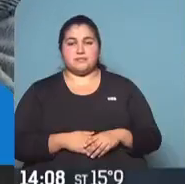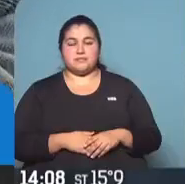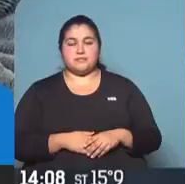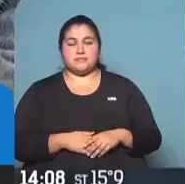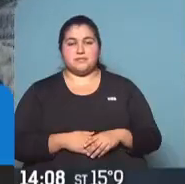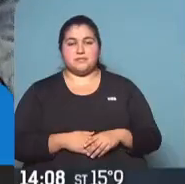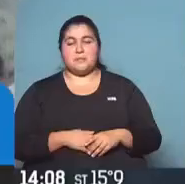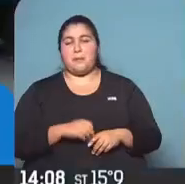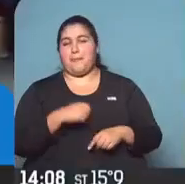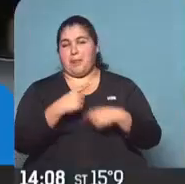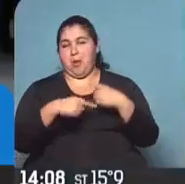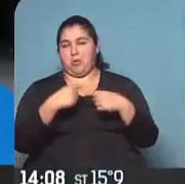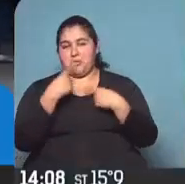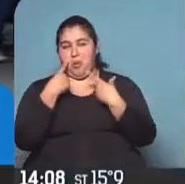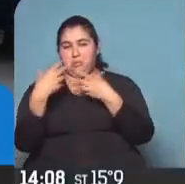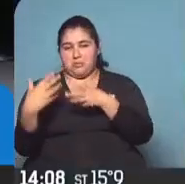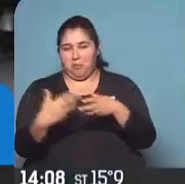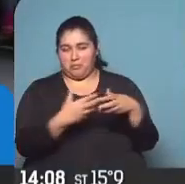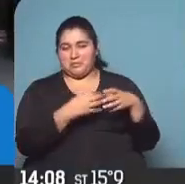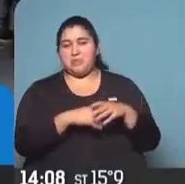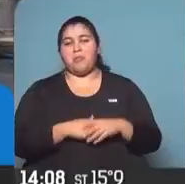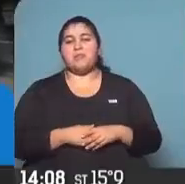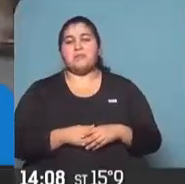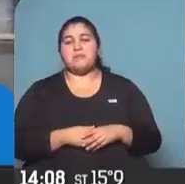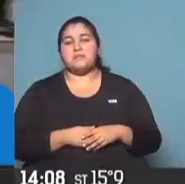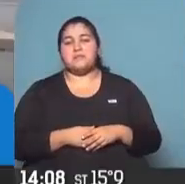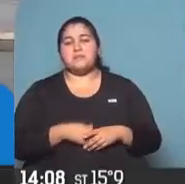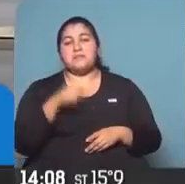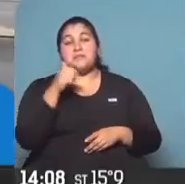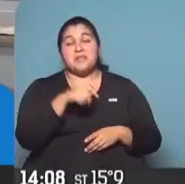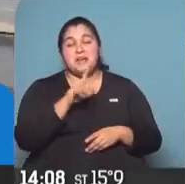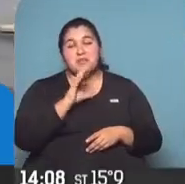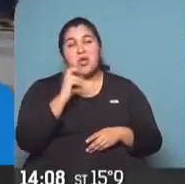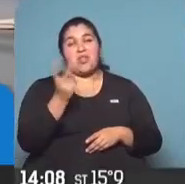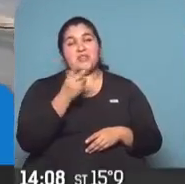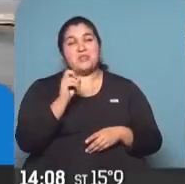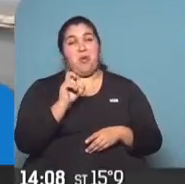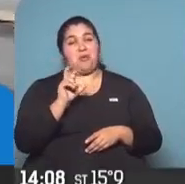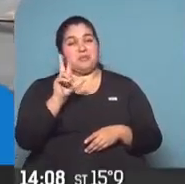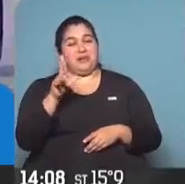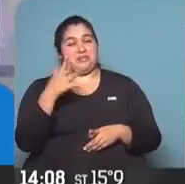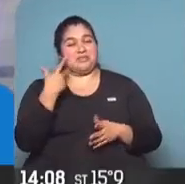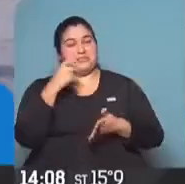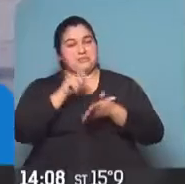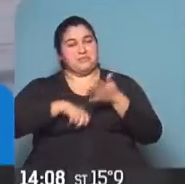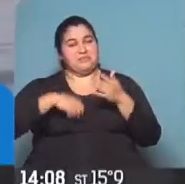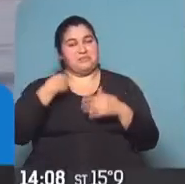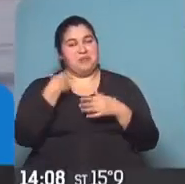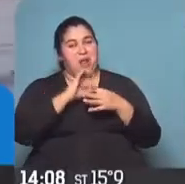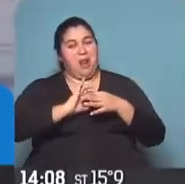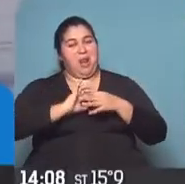continuamos con el desfile con 203 años y la declaración de nuestra independencia